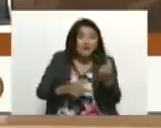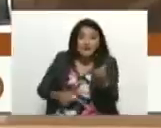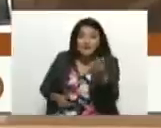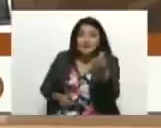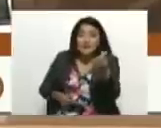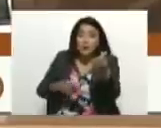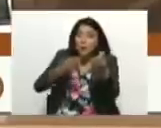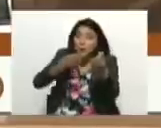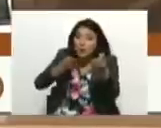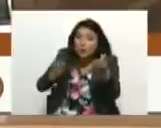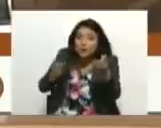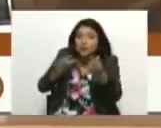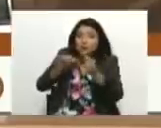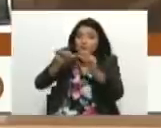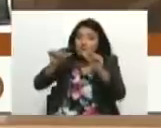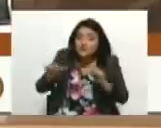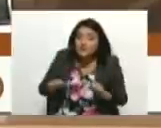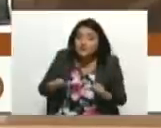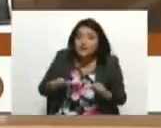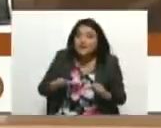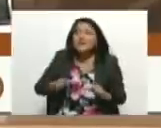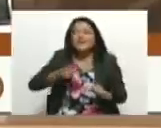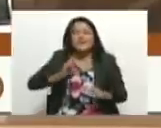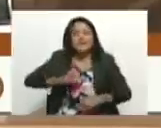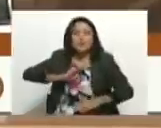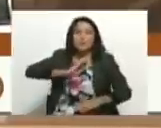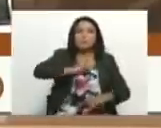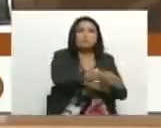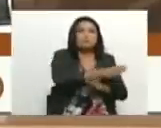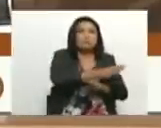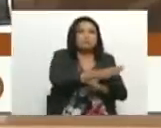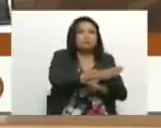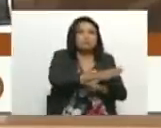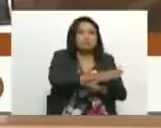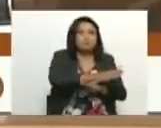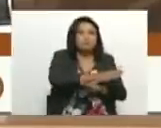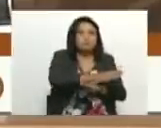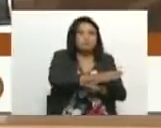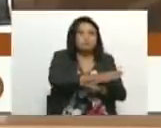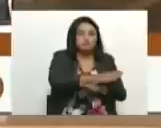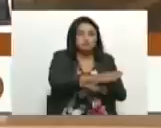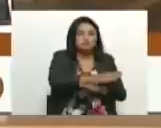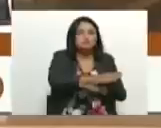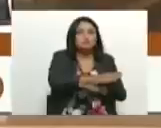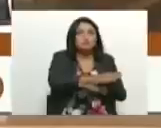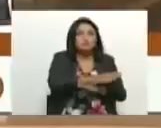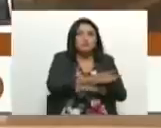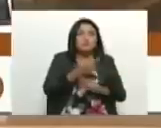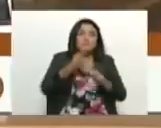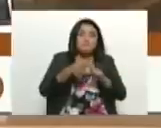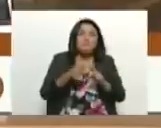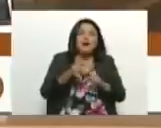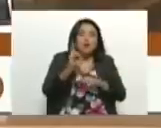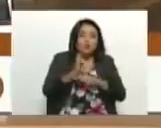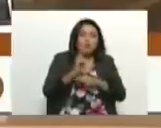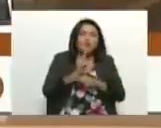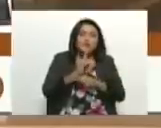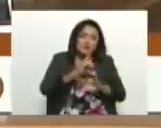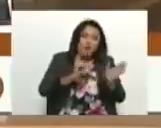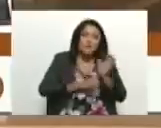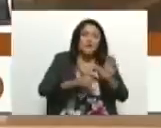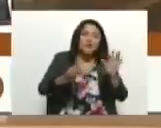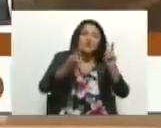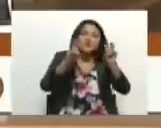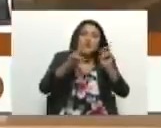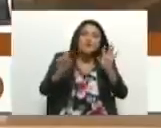público sienta que caerá sobre él todo el peso de la ley y las leyes nuevas que se redacten